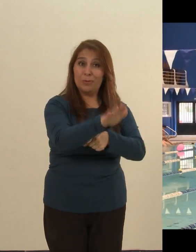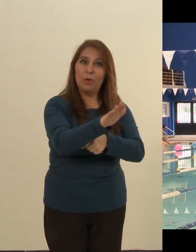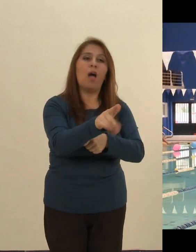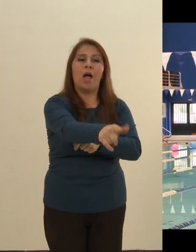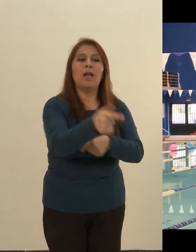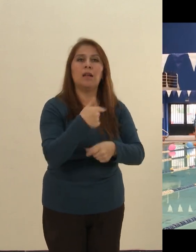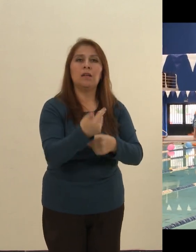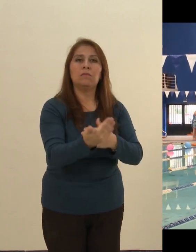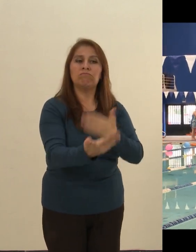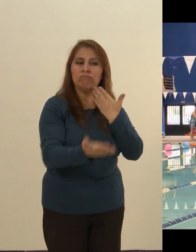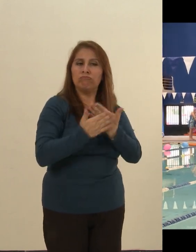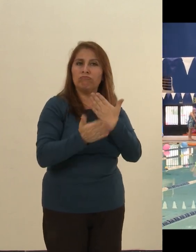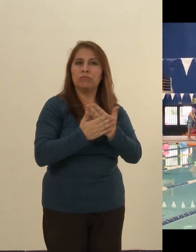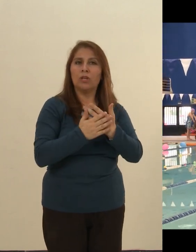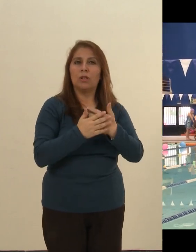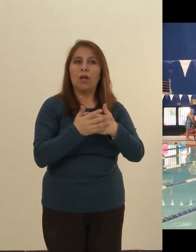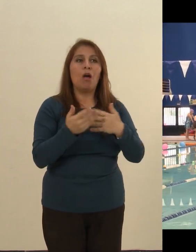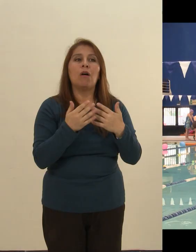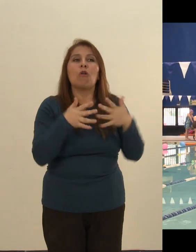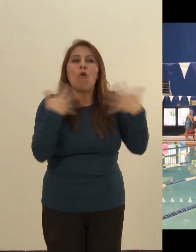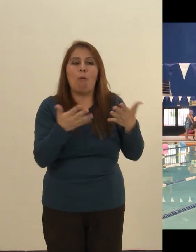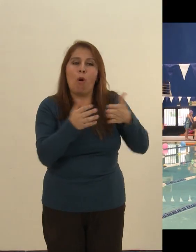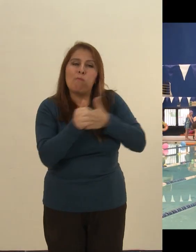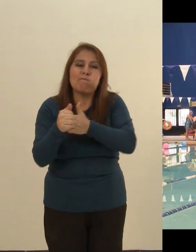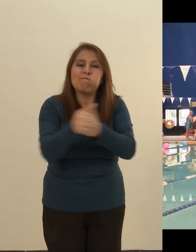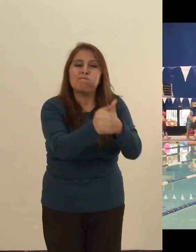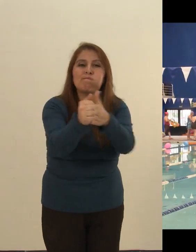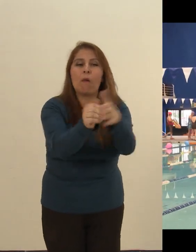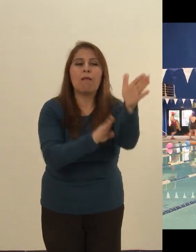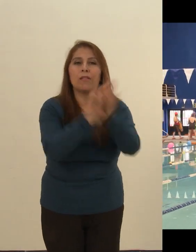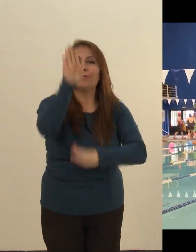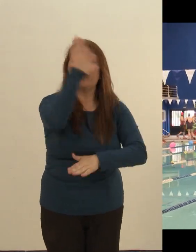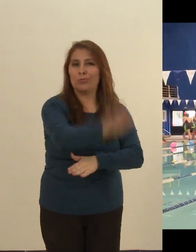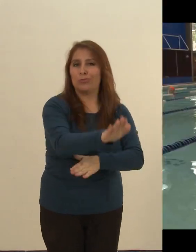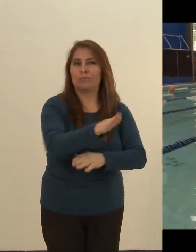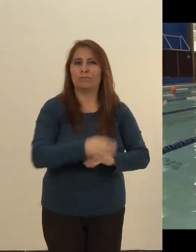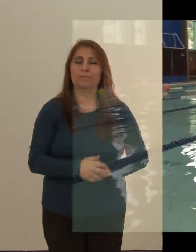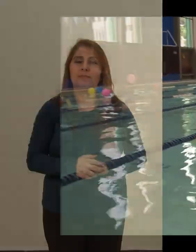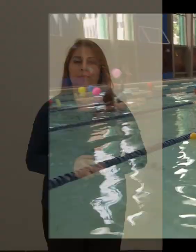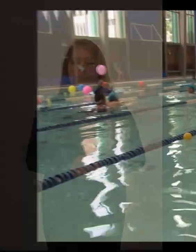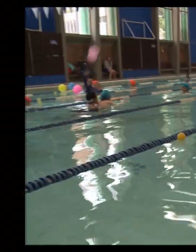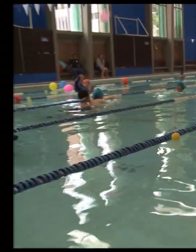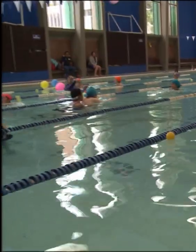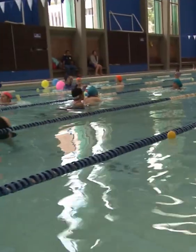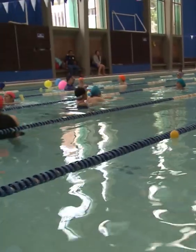de discapacidad que nos dice hacia dónde se orienta su desarrollo.